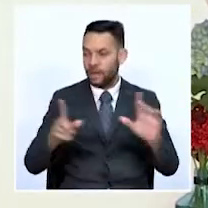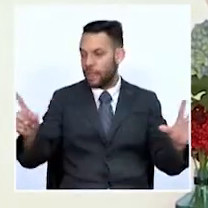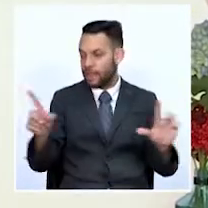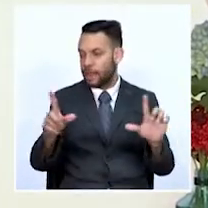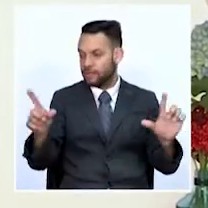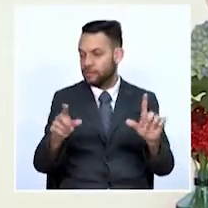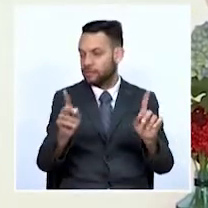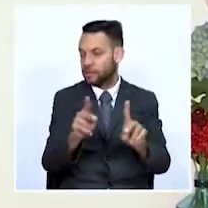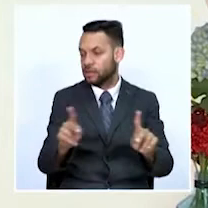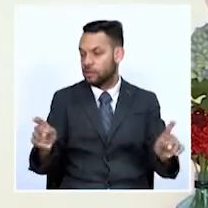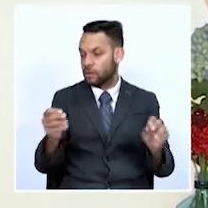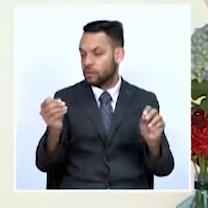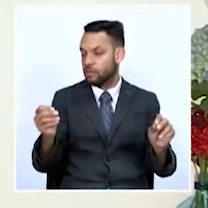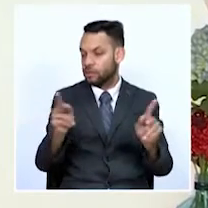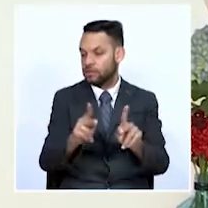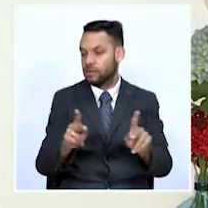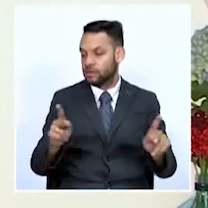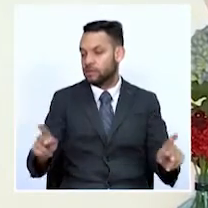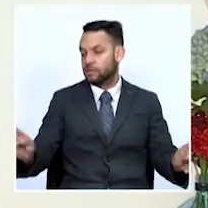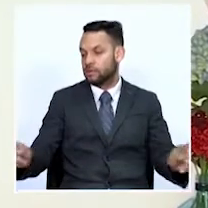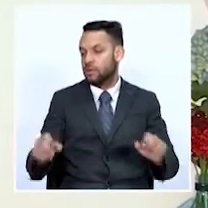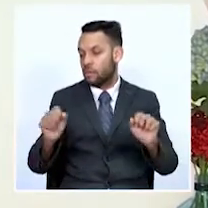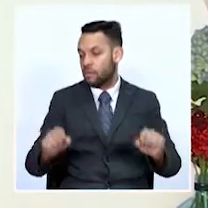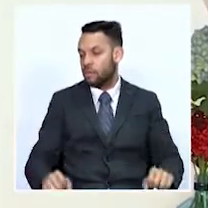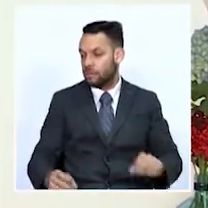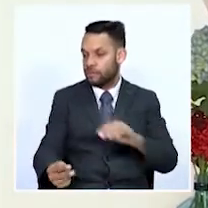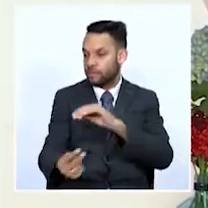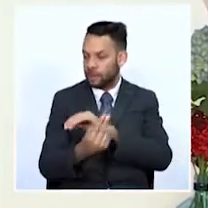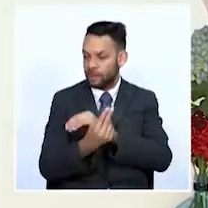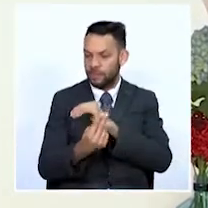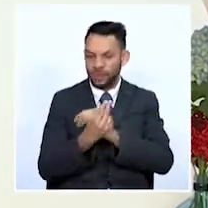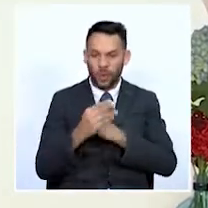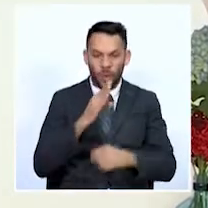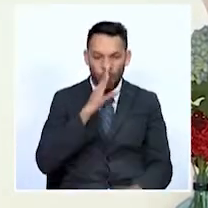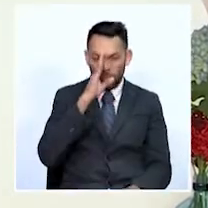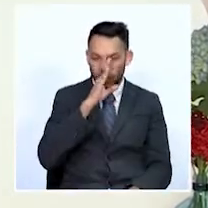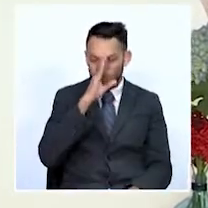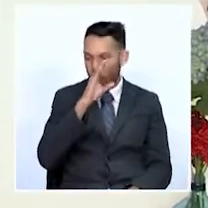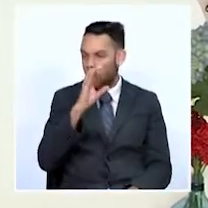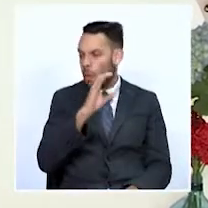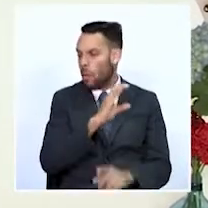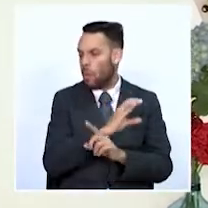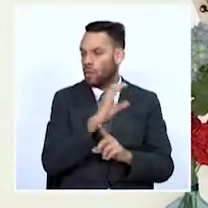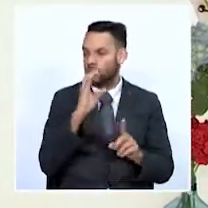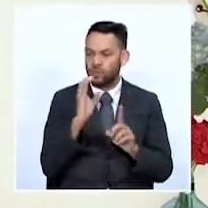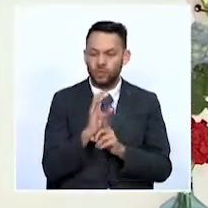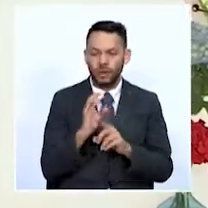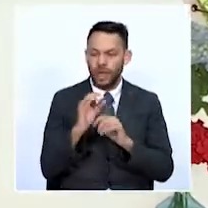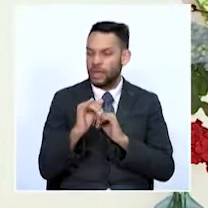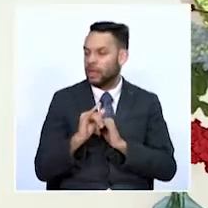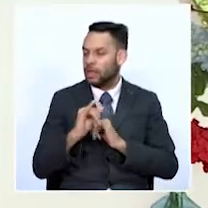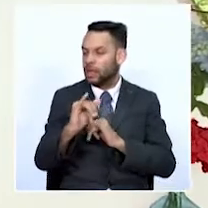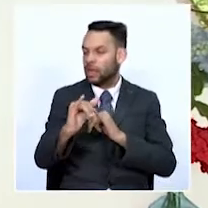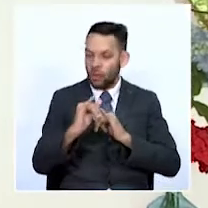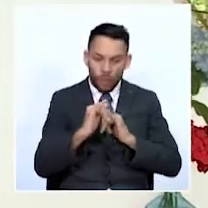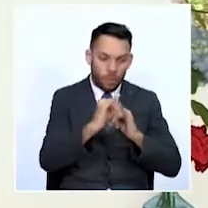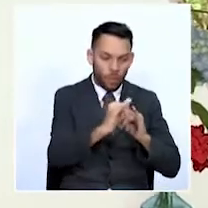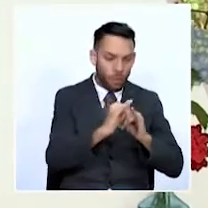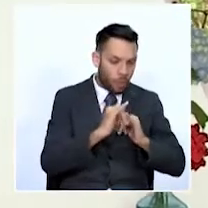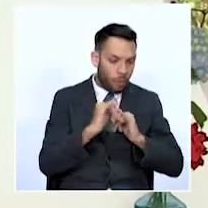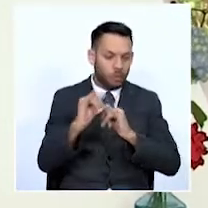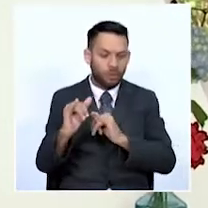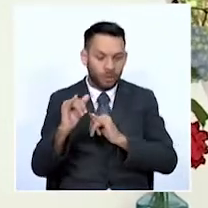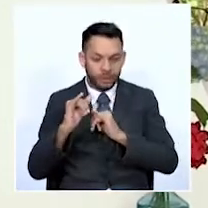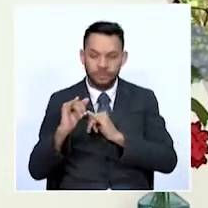clínica que es muy común, y que en el caso de ella, pues con tantos años de ese proceso evolutivo, ha dejado